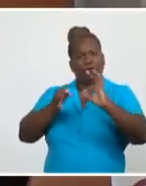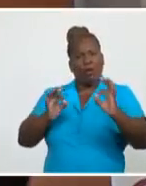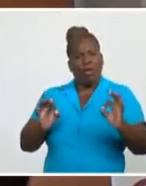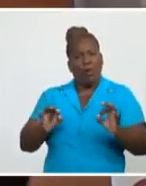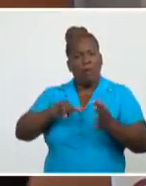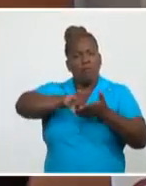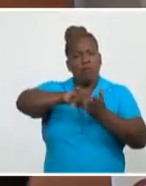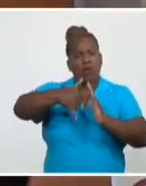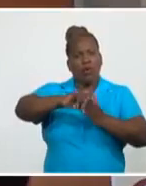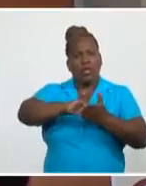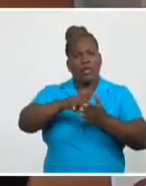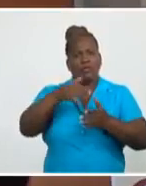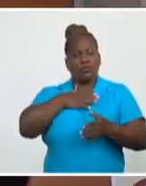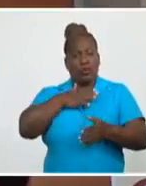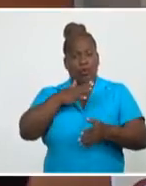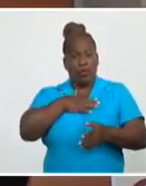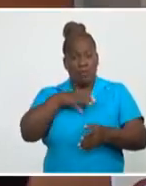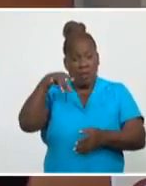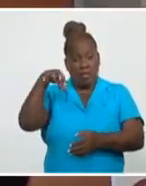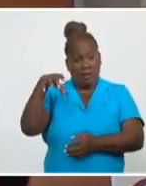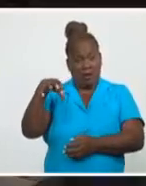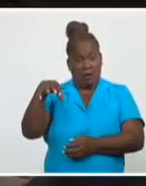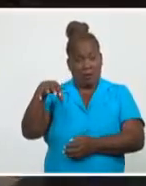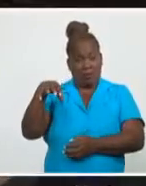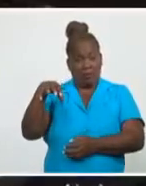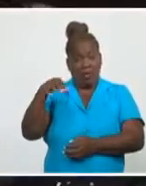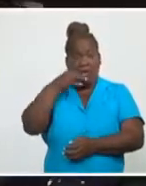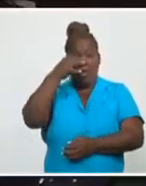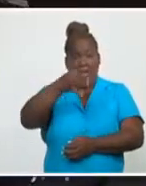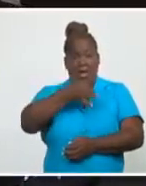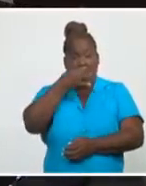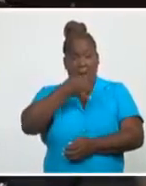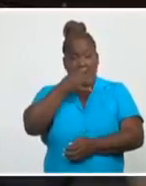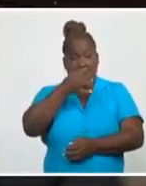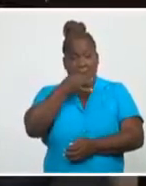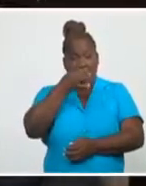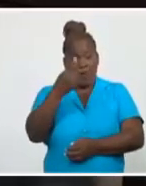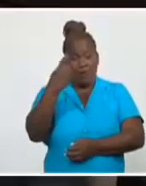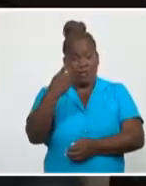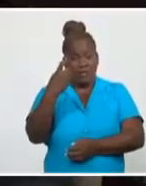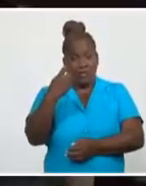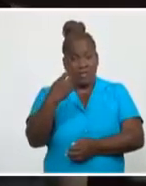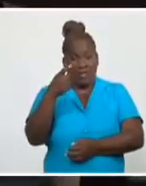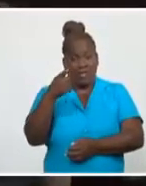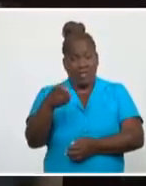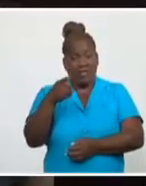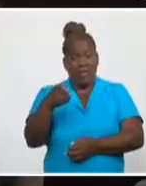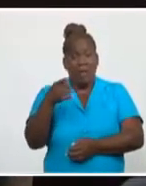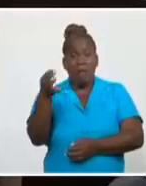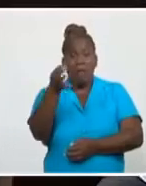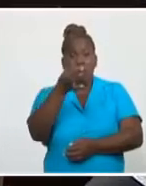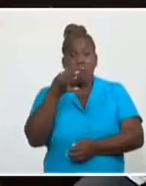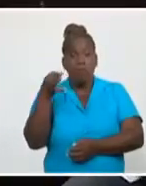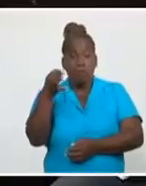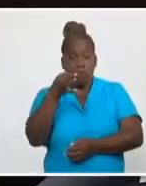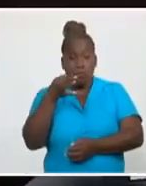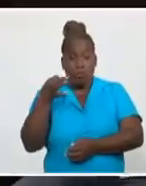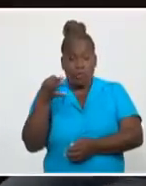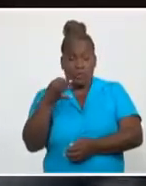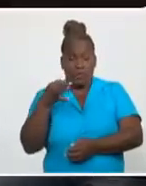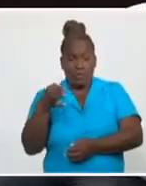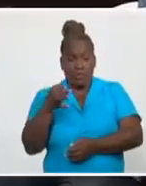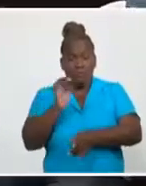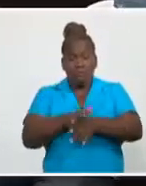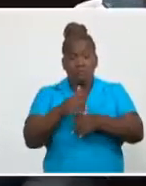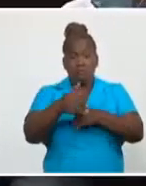local y de cooperativismo en Pinar del Río, reflexionó acerca de la necesidad de desarrollar al municipio como el punto de partida